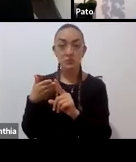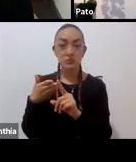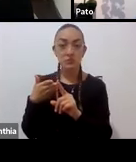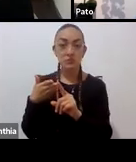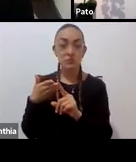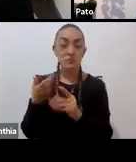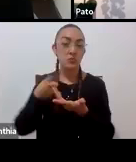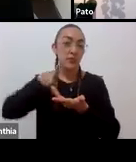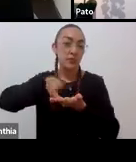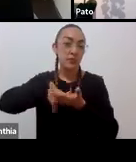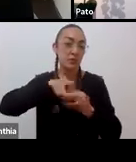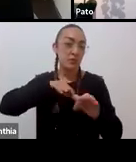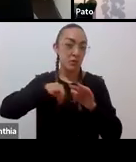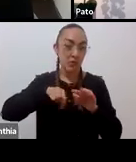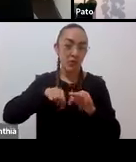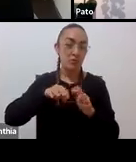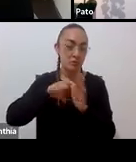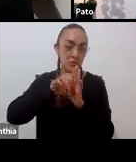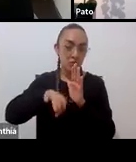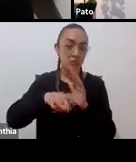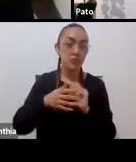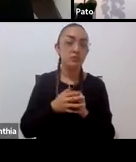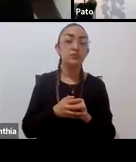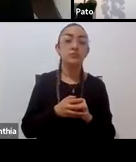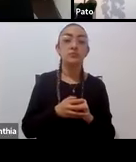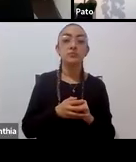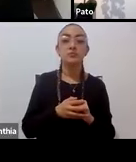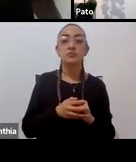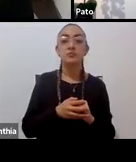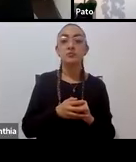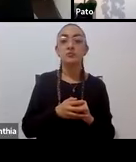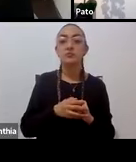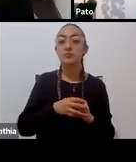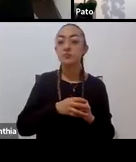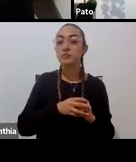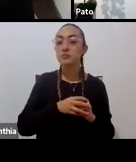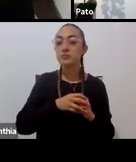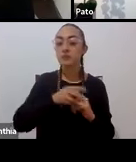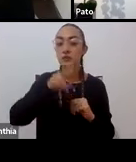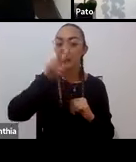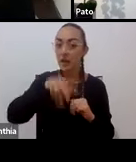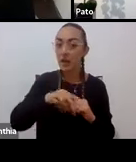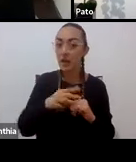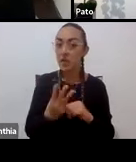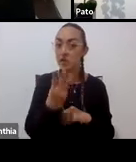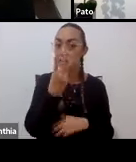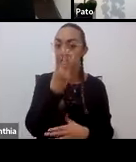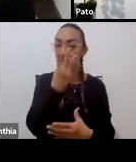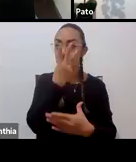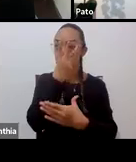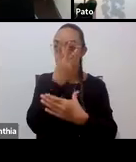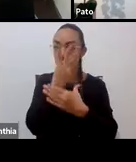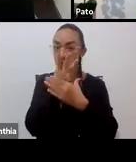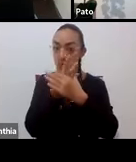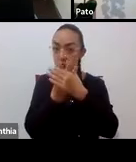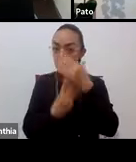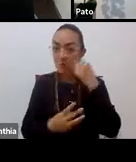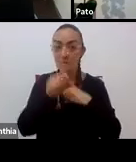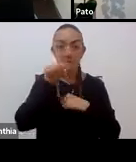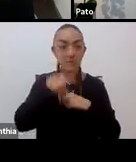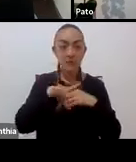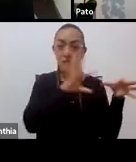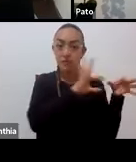operativas, por ponerlas de alguna forma, al final del día tienen el mismo eje transversal, ¿no? O